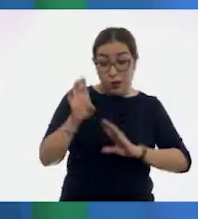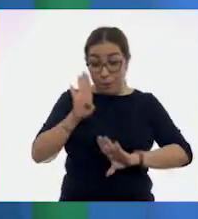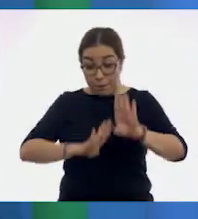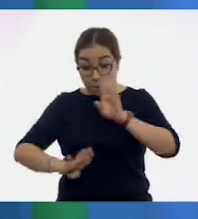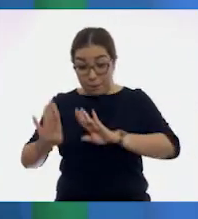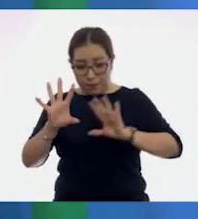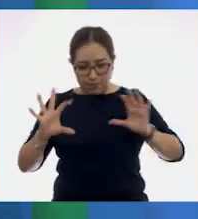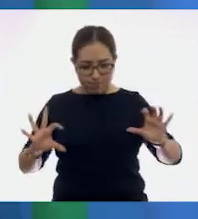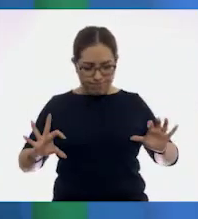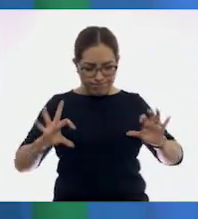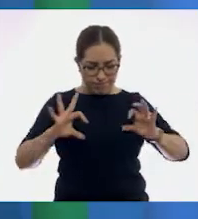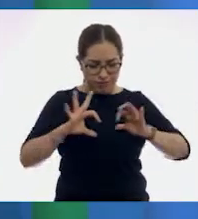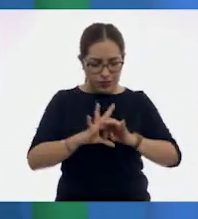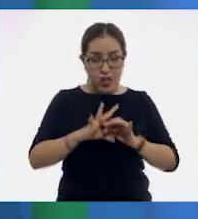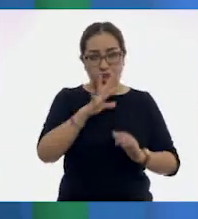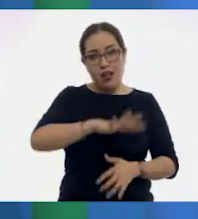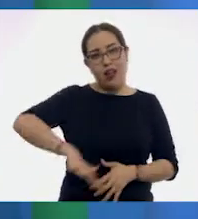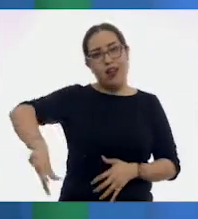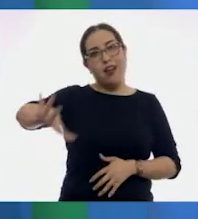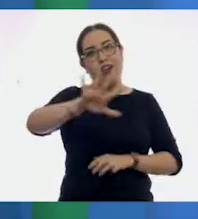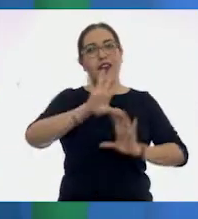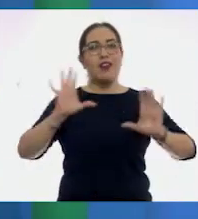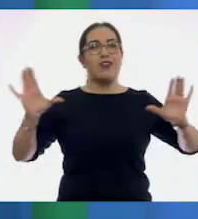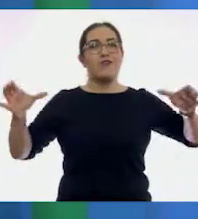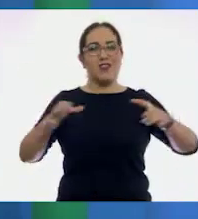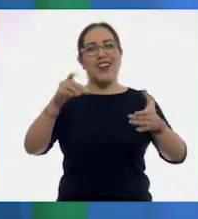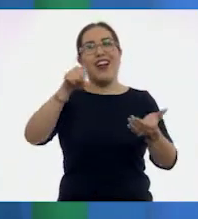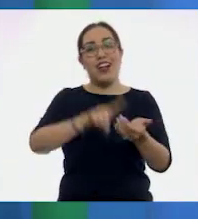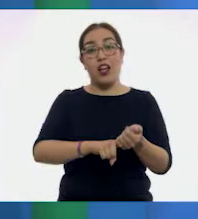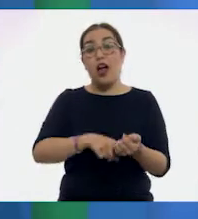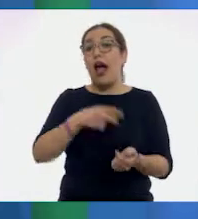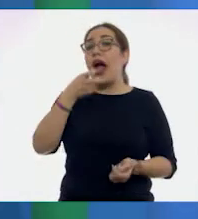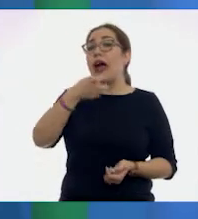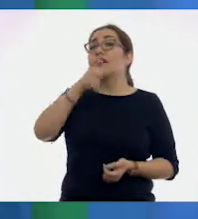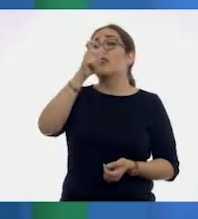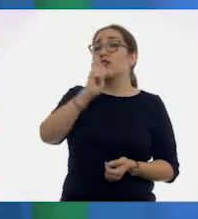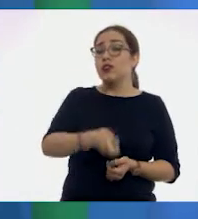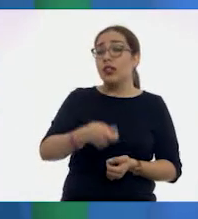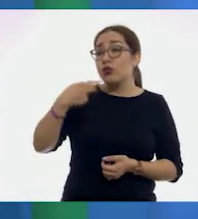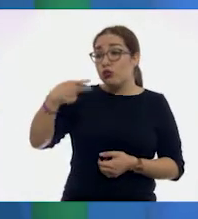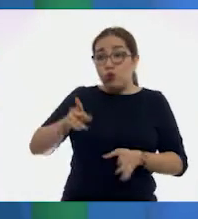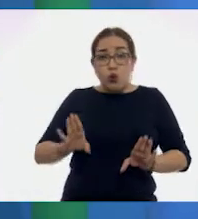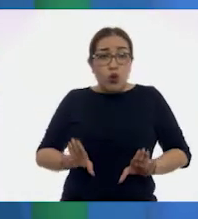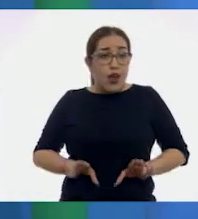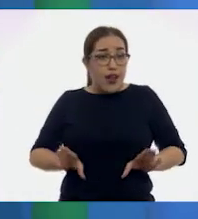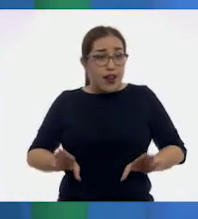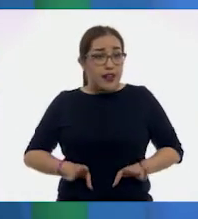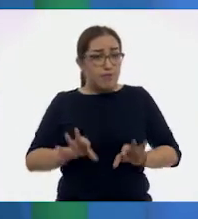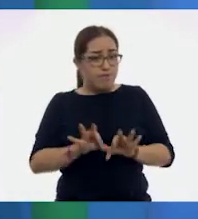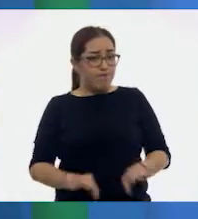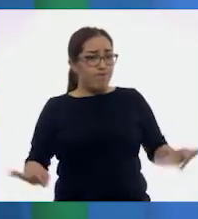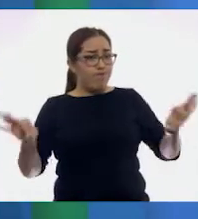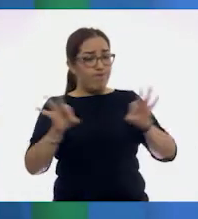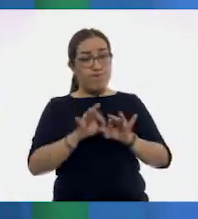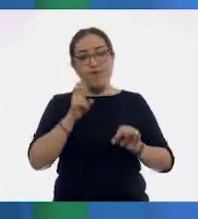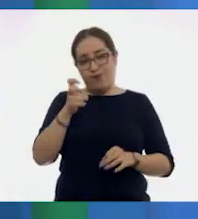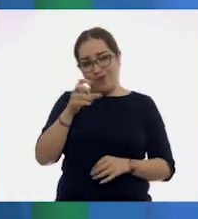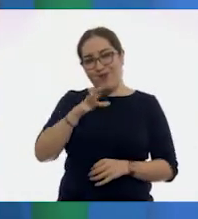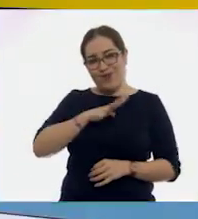biológicos que conforman un ecosistema, porque esto determina las características que éste